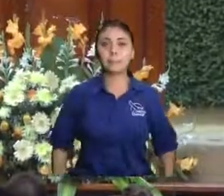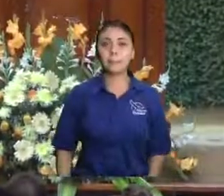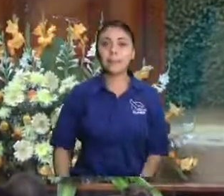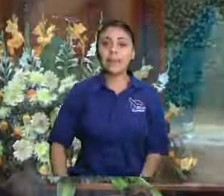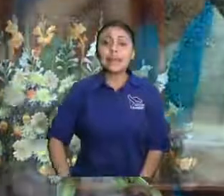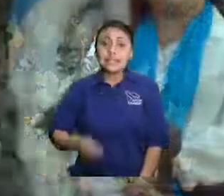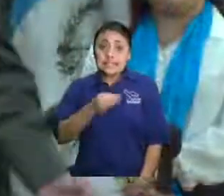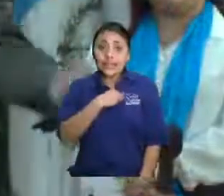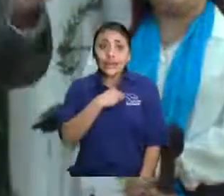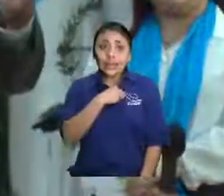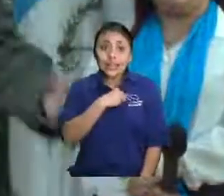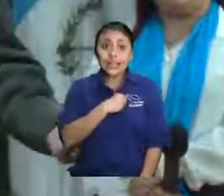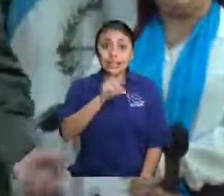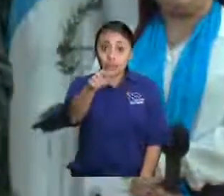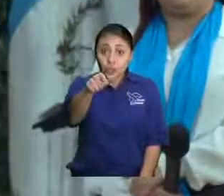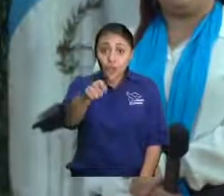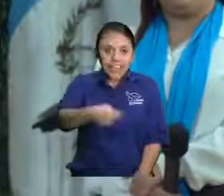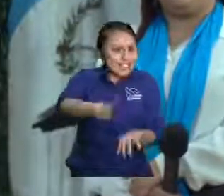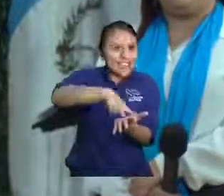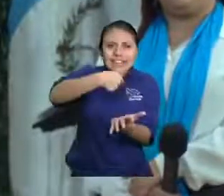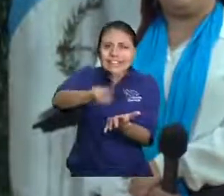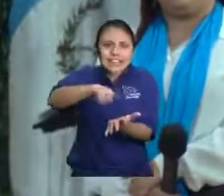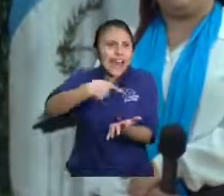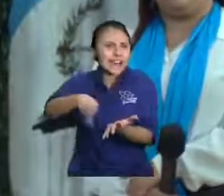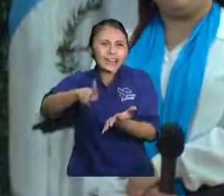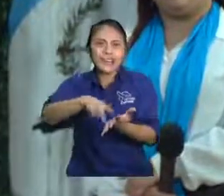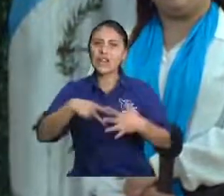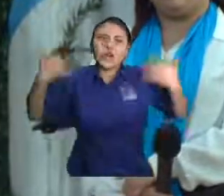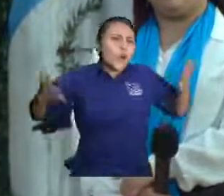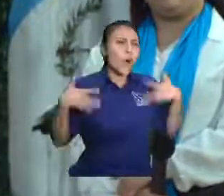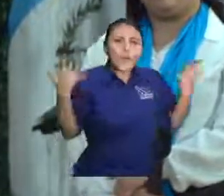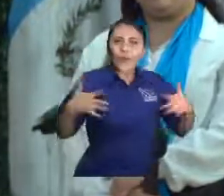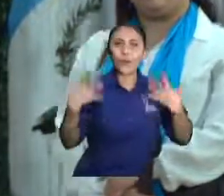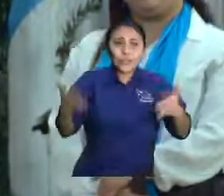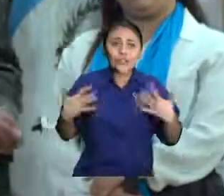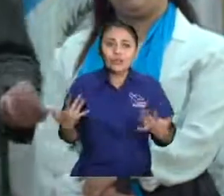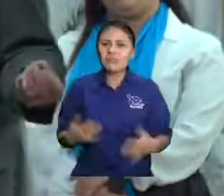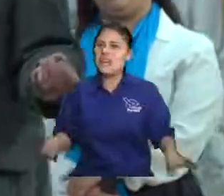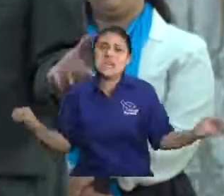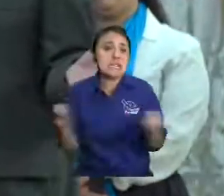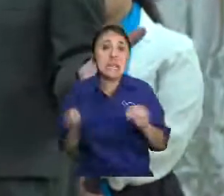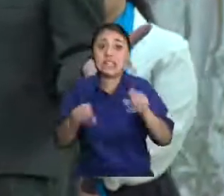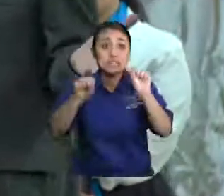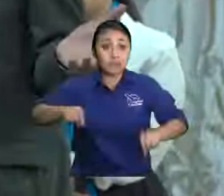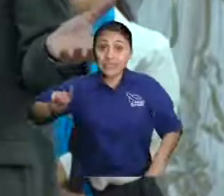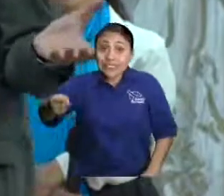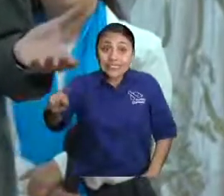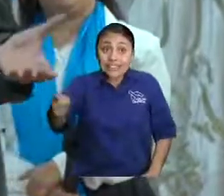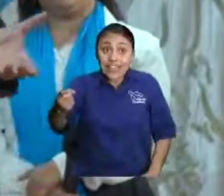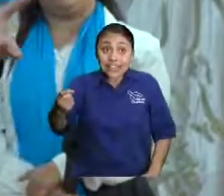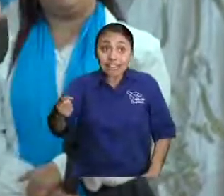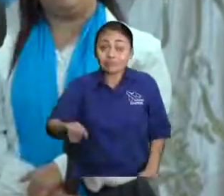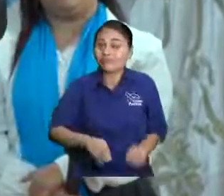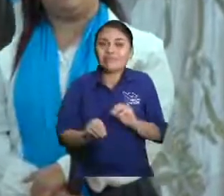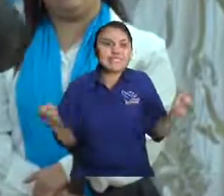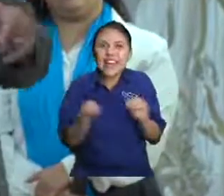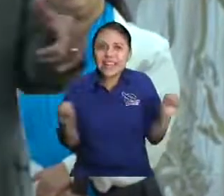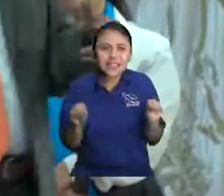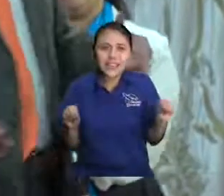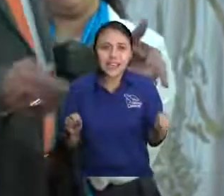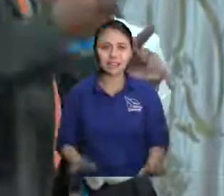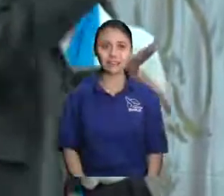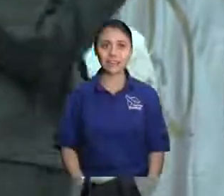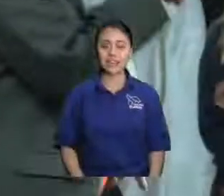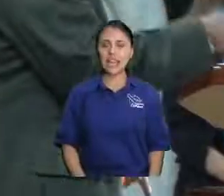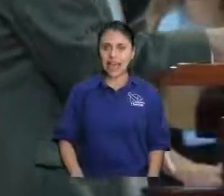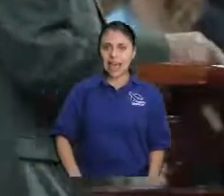Si lo que quiere es danzar y gritar, ¿quién es el hombre? Por eso yo no puedo comprender cómo pueden haber iglesias donde